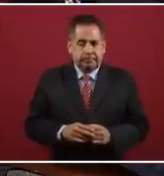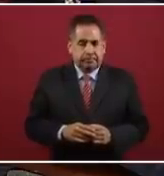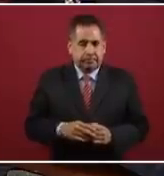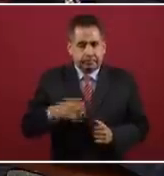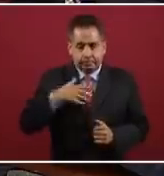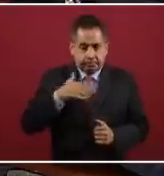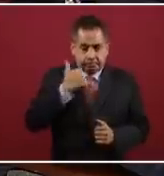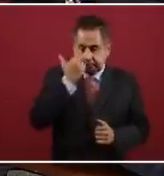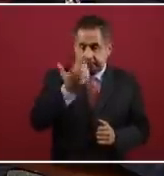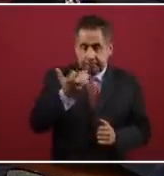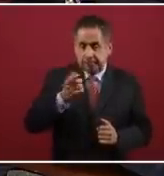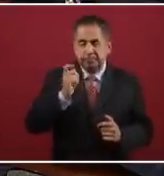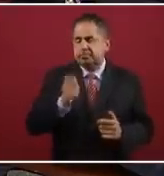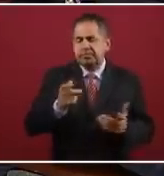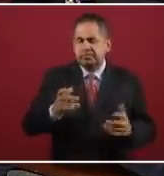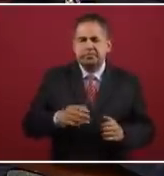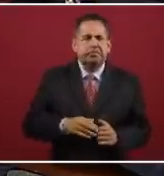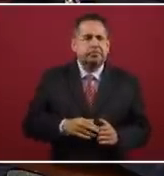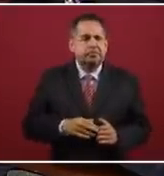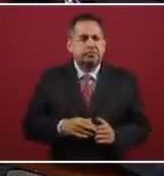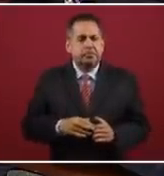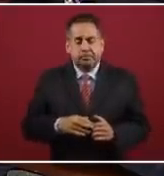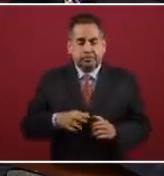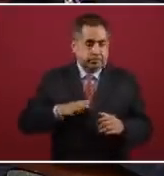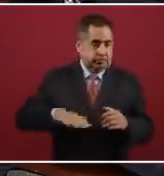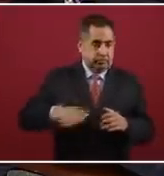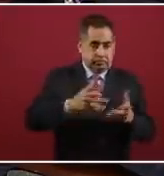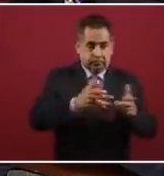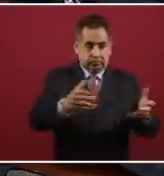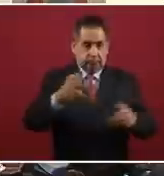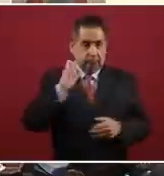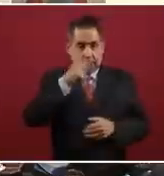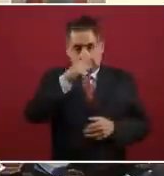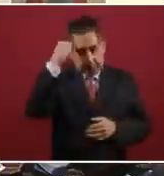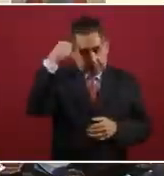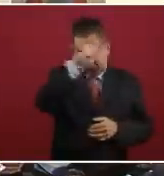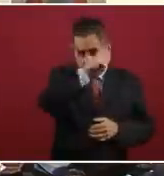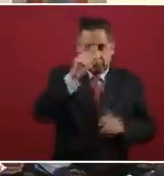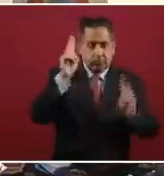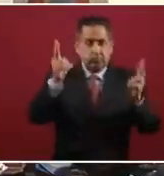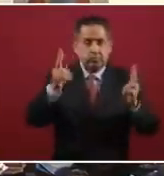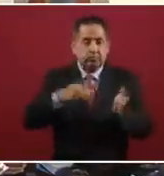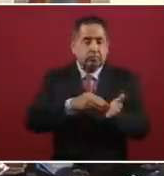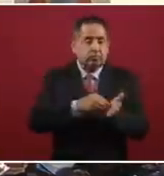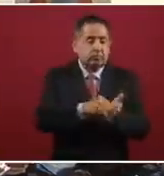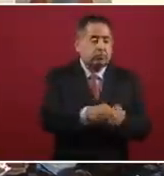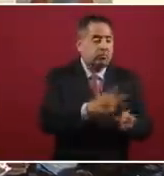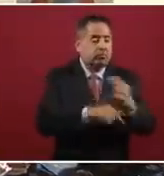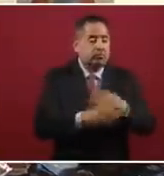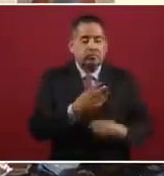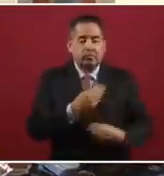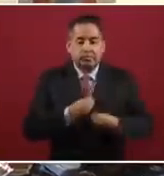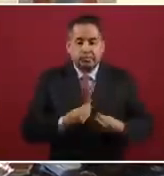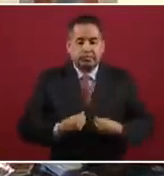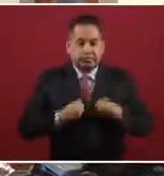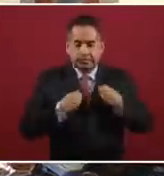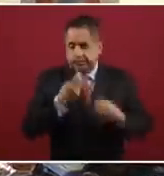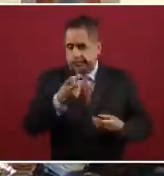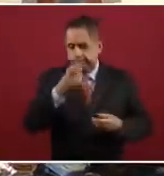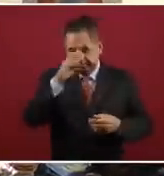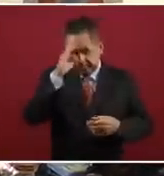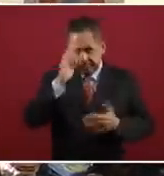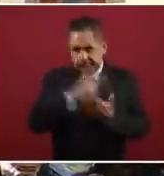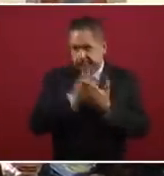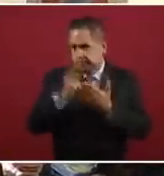llevar a cabo en toda la tarahumara el programa Sembrando Vida, nos comprometimos. Se van